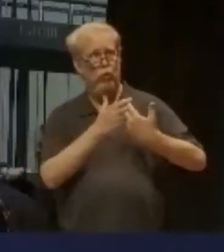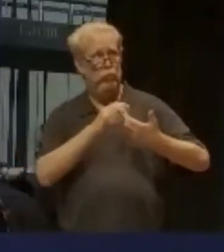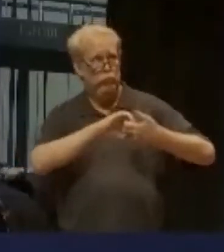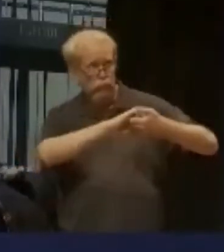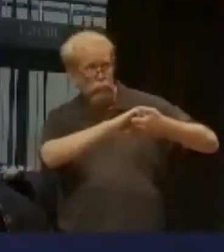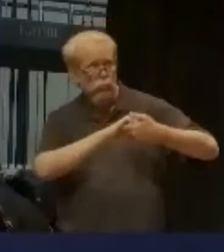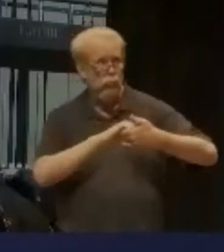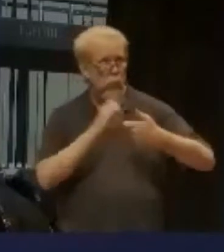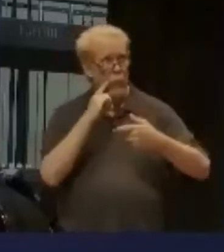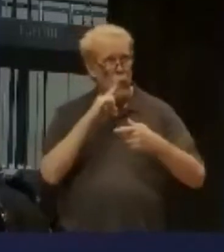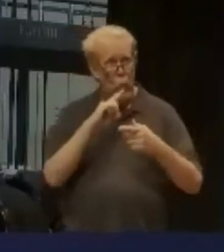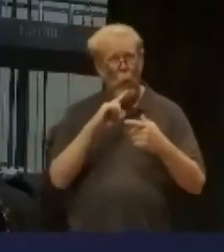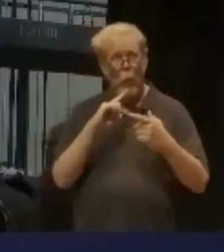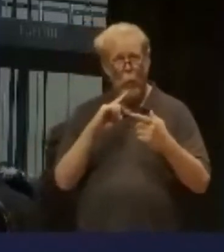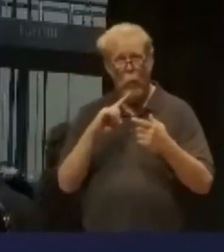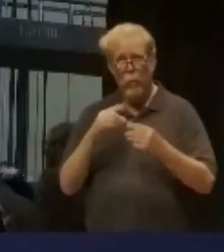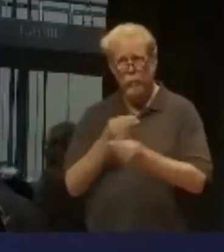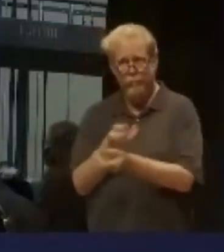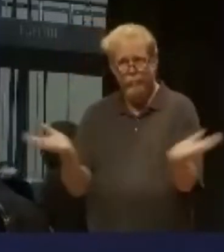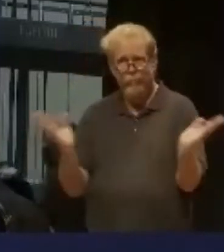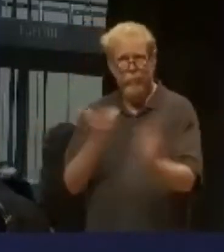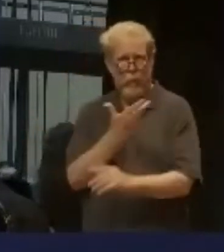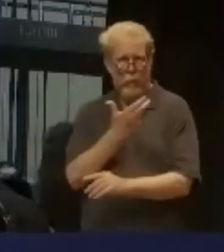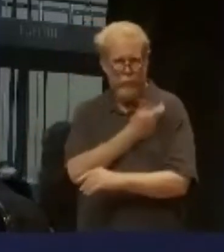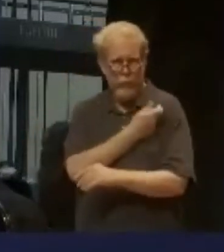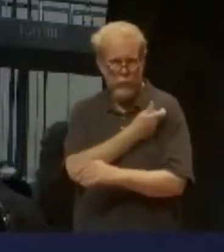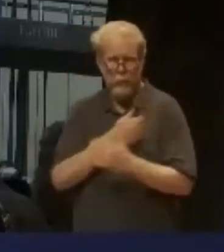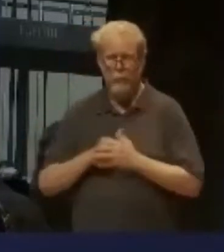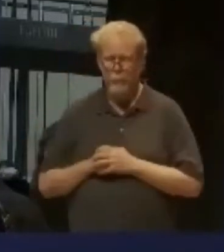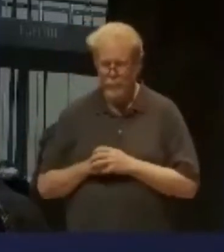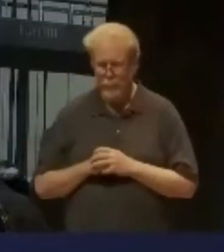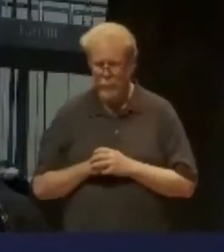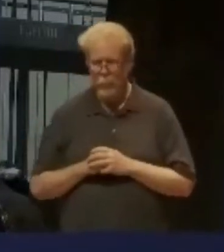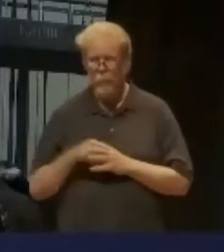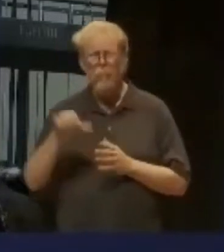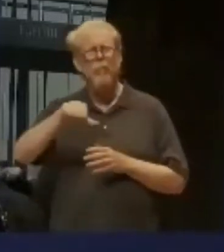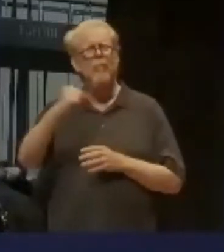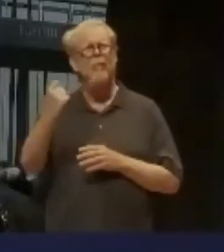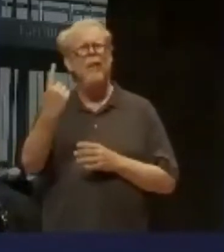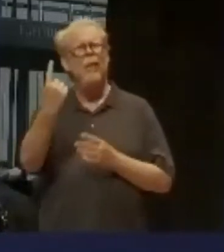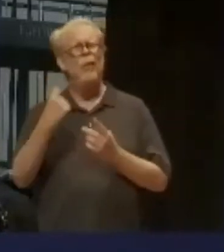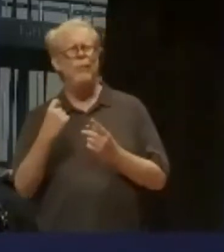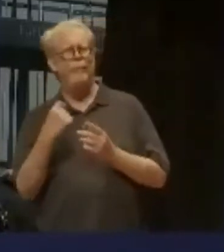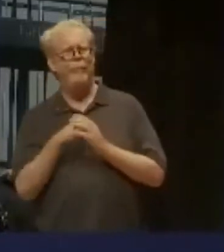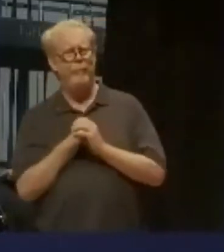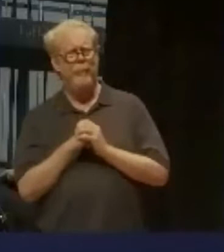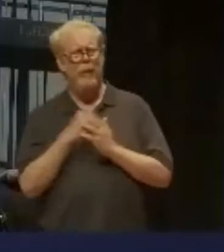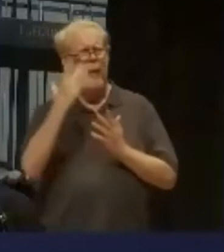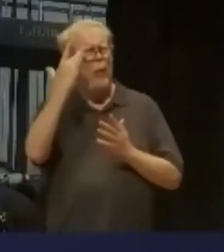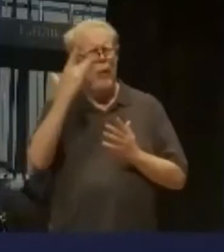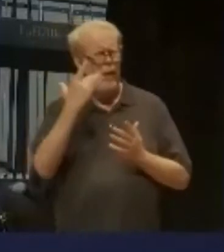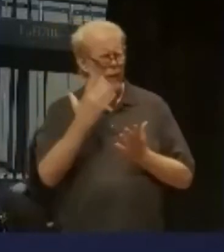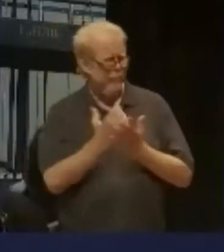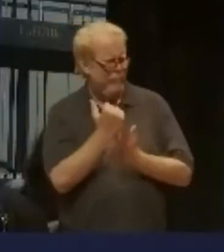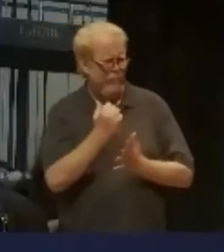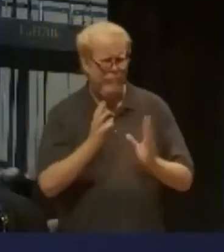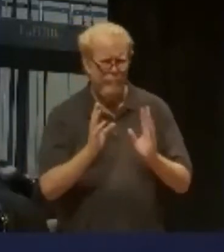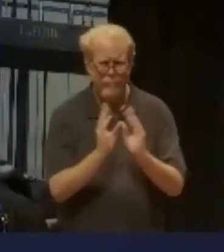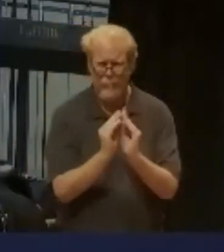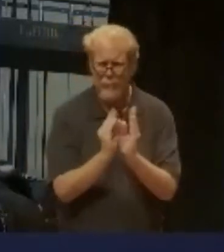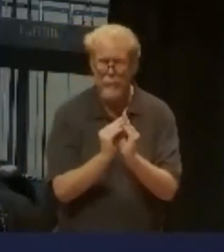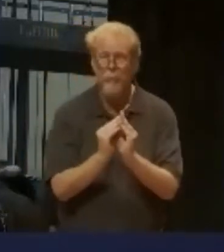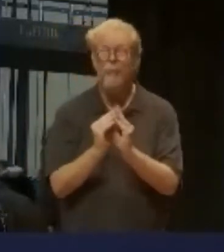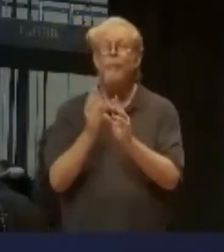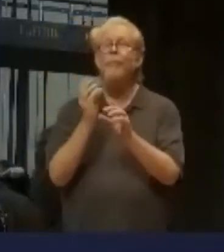al menos tener las vacunas disponibles para quienes estén disponibles, cuando estén disponibles. Y bueno, ¿por qué